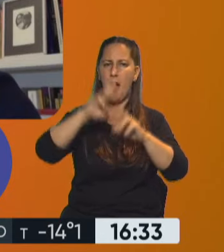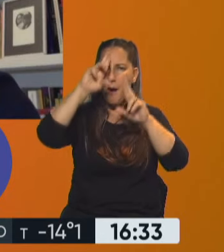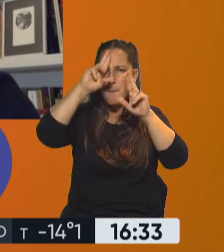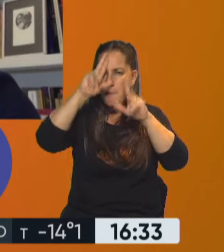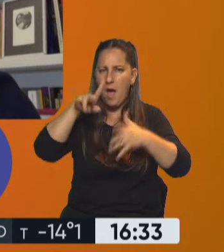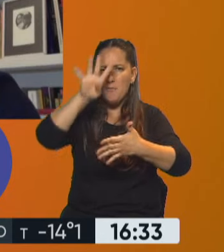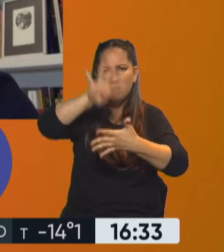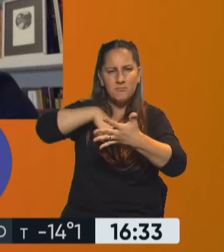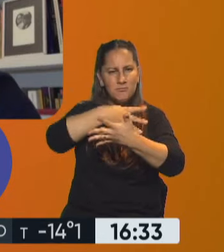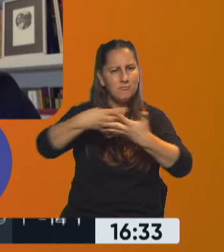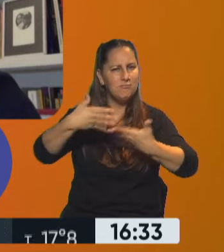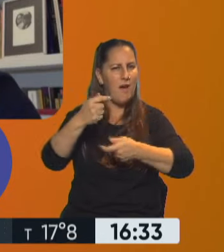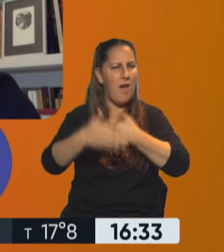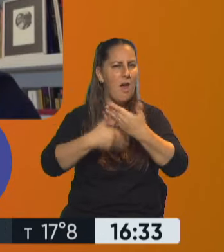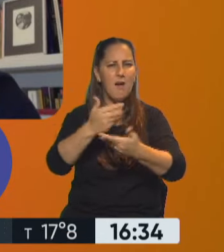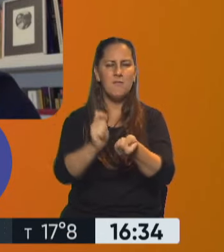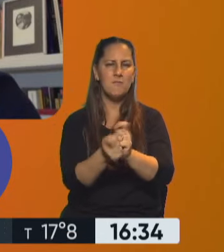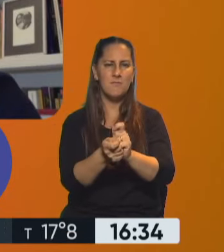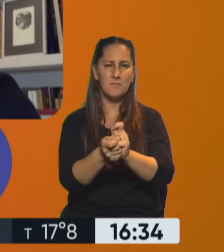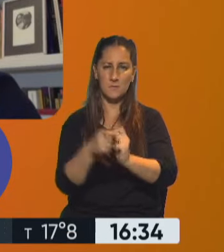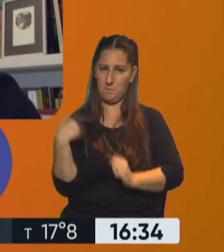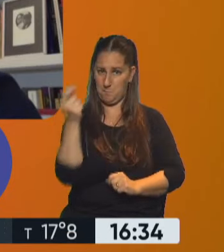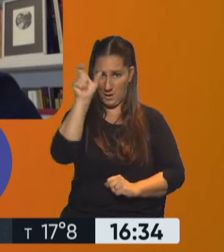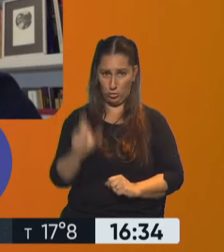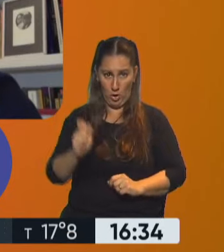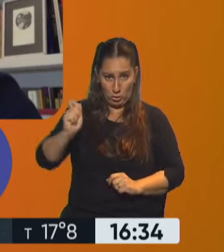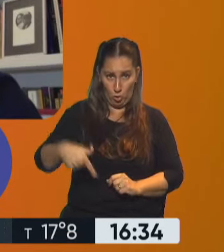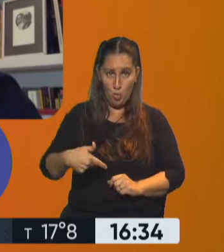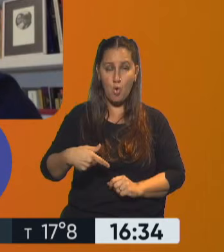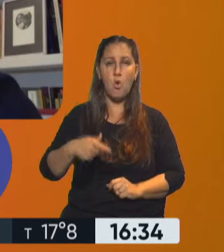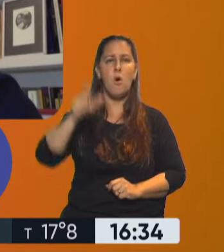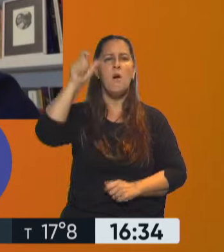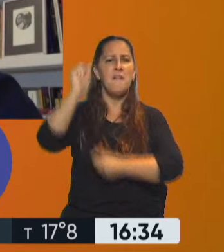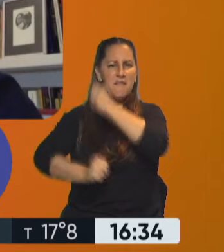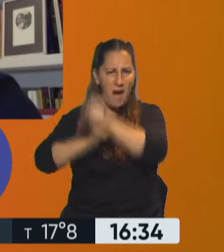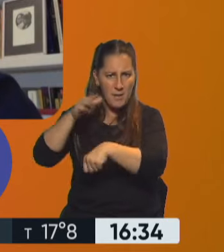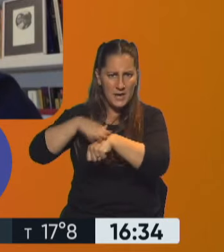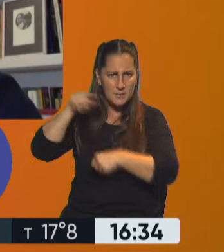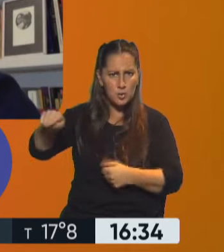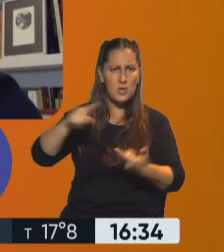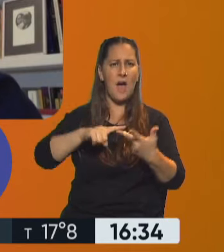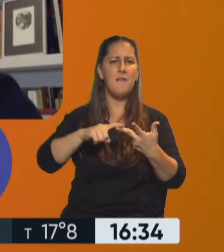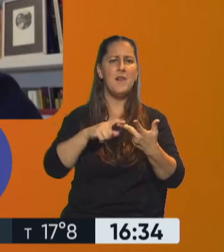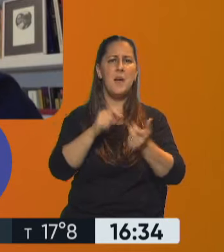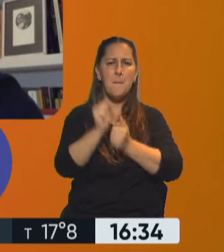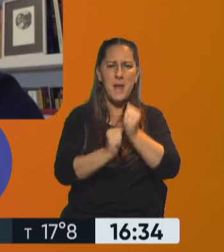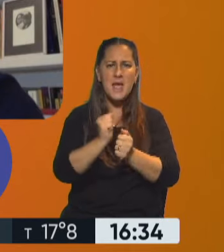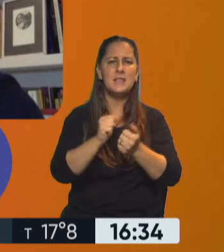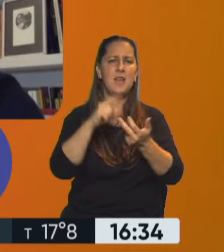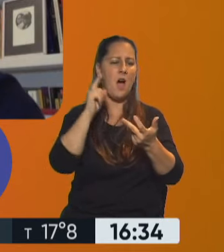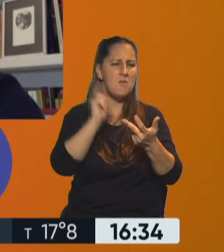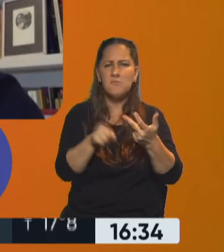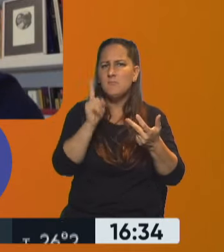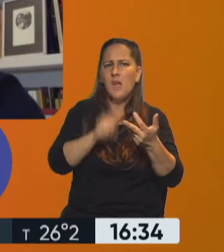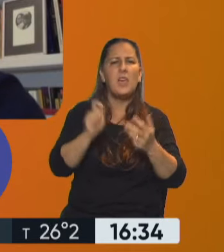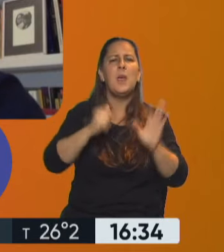cosas que se van llevando a cabo? ¿Somos los ciudadanos comunes? ¿Son las fábricas? ¿Son las empresas? ¿Quiénes